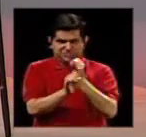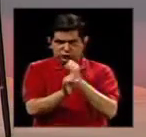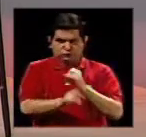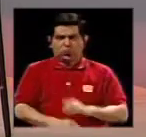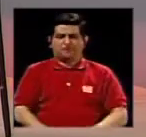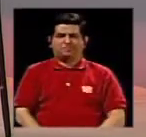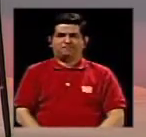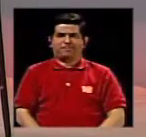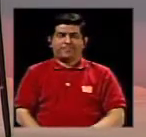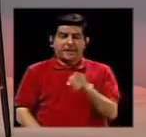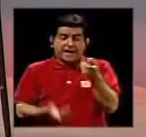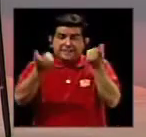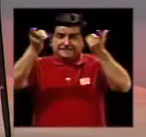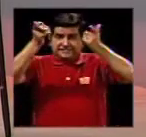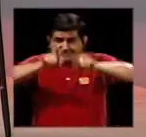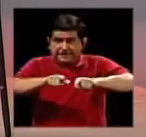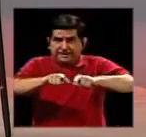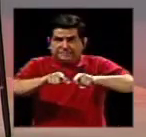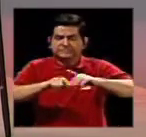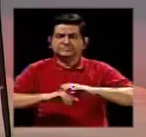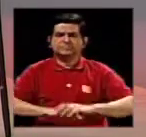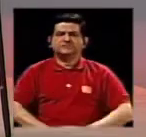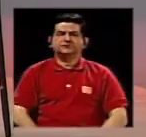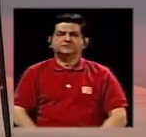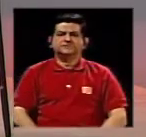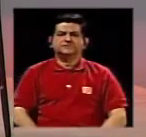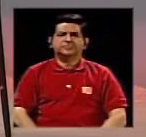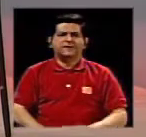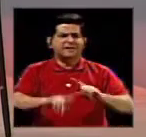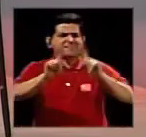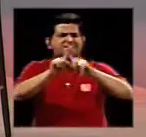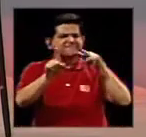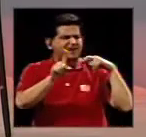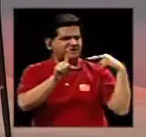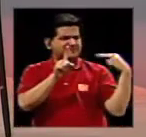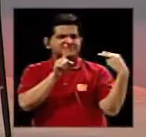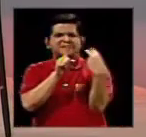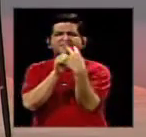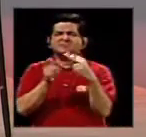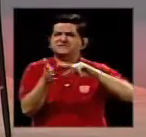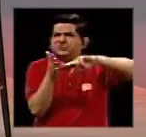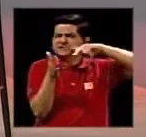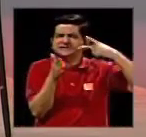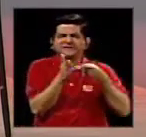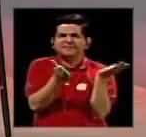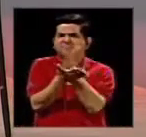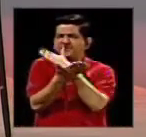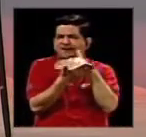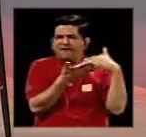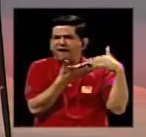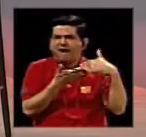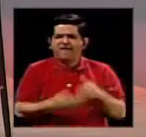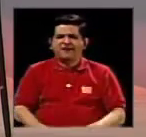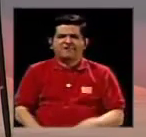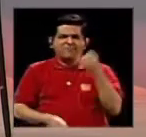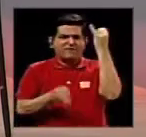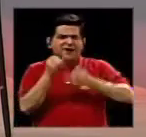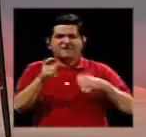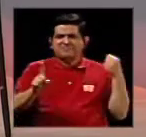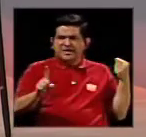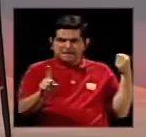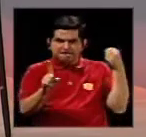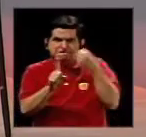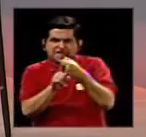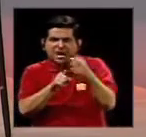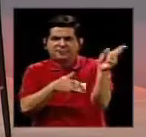en en ese caso Cómo cómo esa distintas visiones terminan convirtiéndose en algo que termina impactando